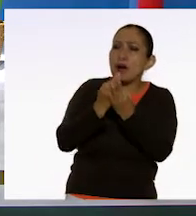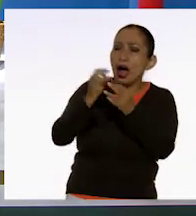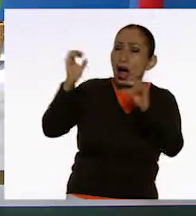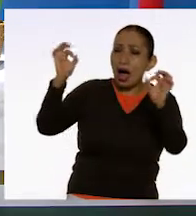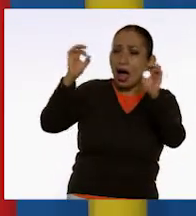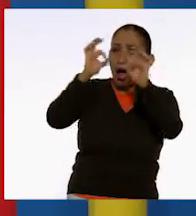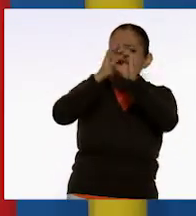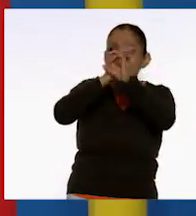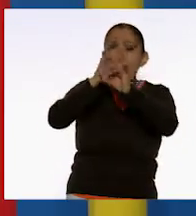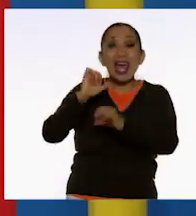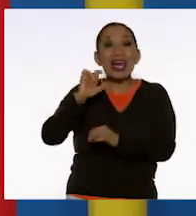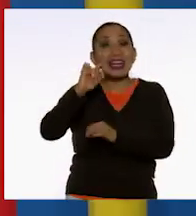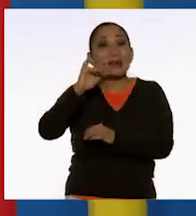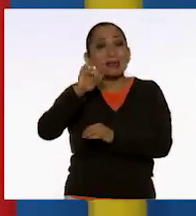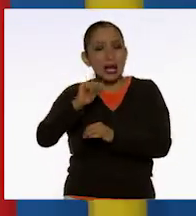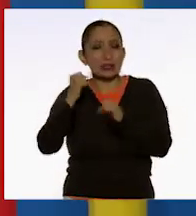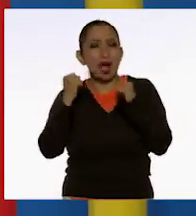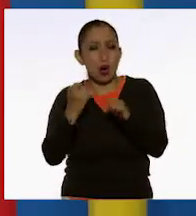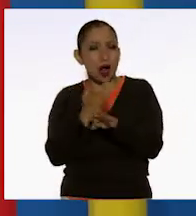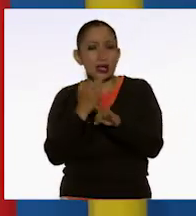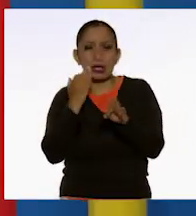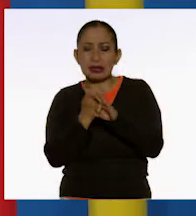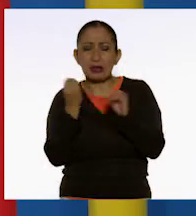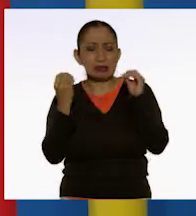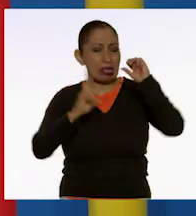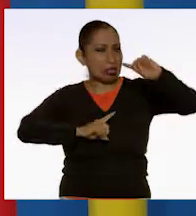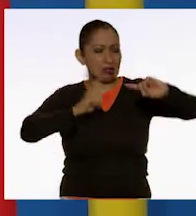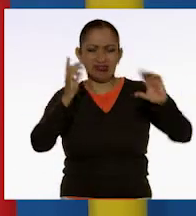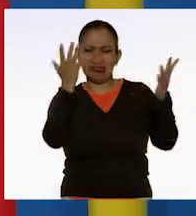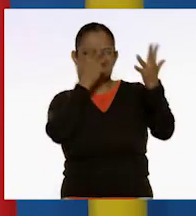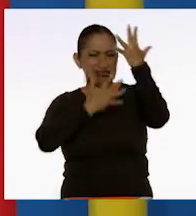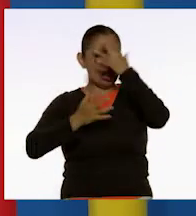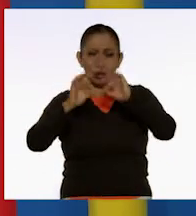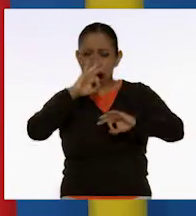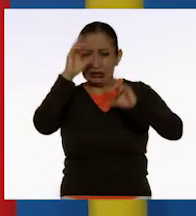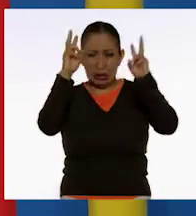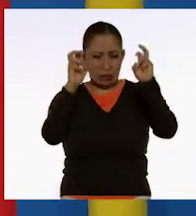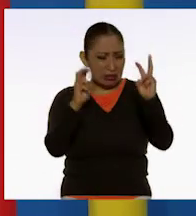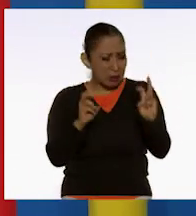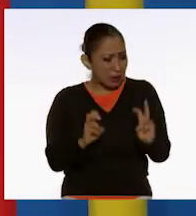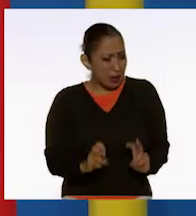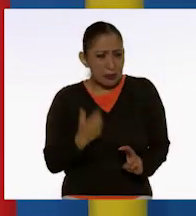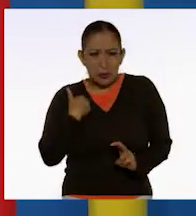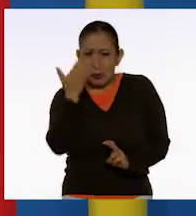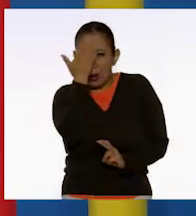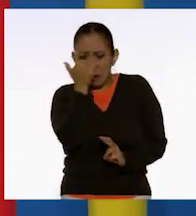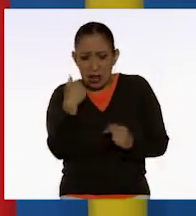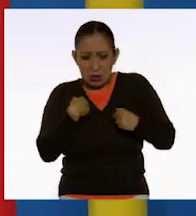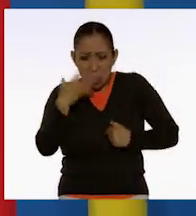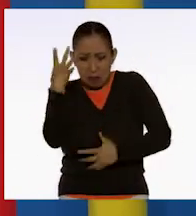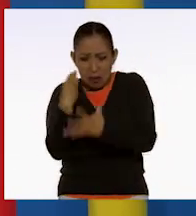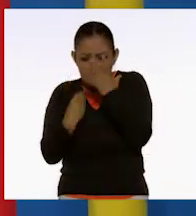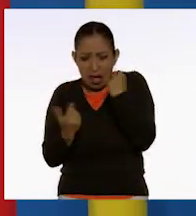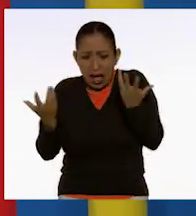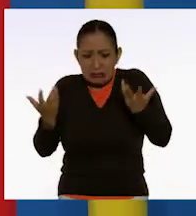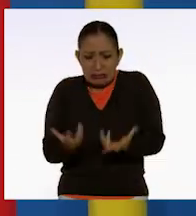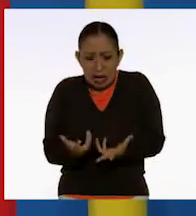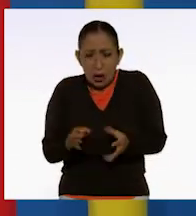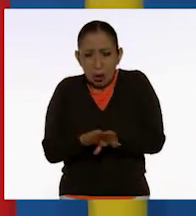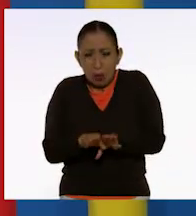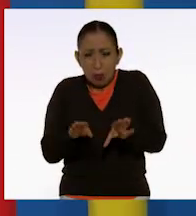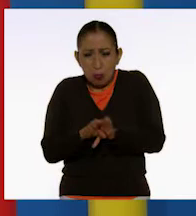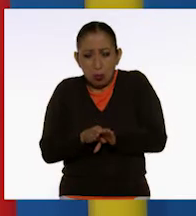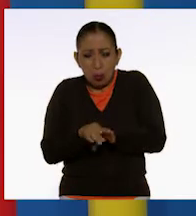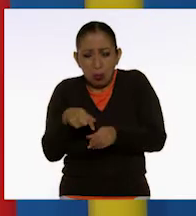por ejemplo? Seguramente en este momento tienen muchas dudas de todos los temas, habilidades, actitudes y valores que se